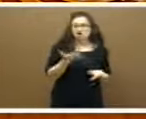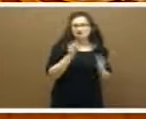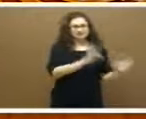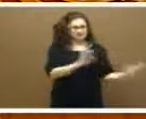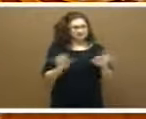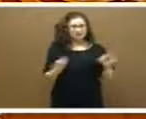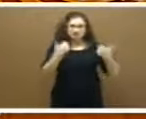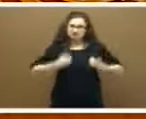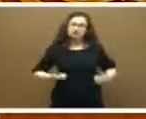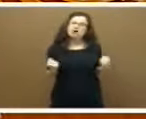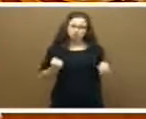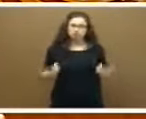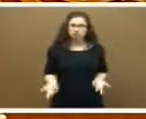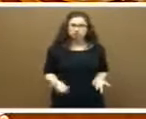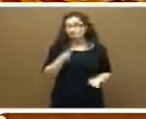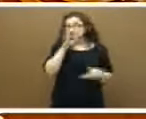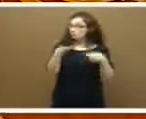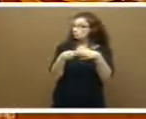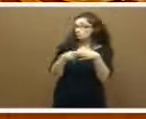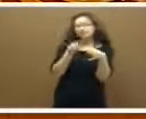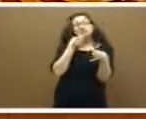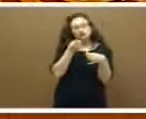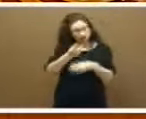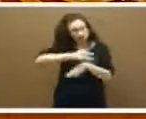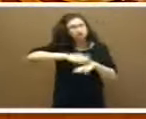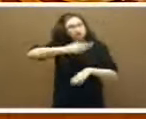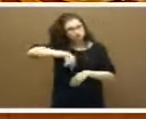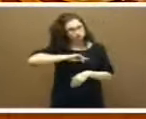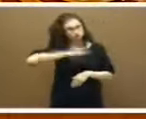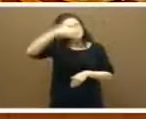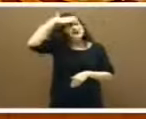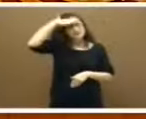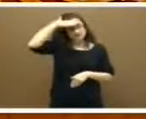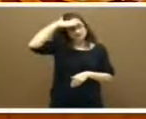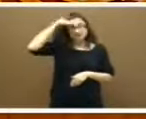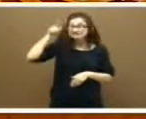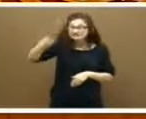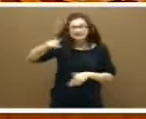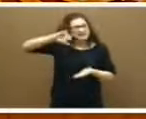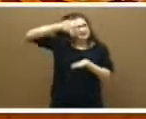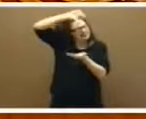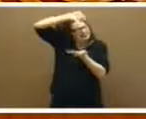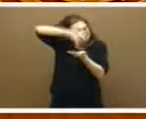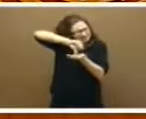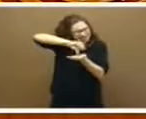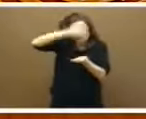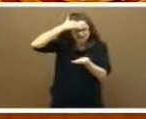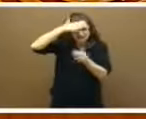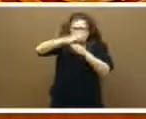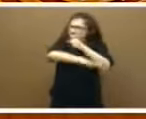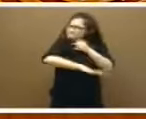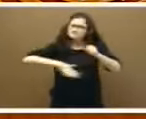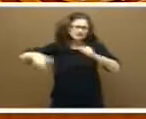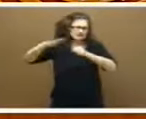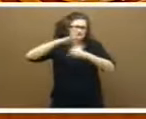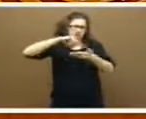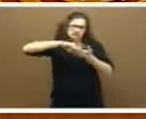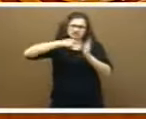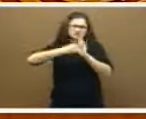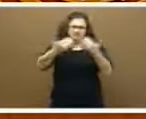de su salud. Porque, desde luego, para el Grupo Parlamentario Socialista, el paciente es el centro del sistema sanitario y es una pieza clave